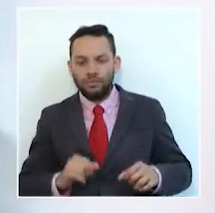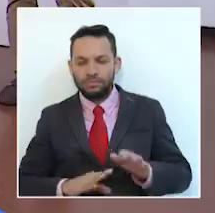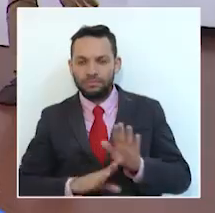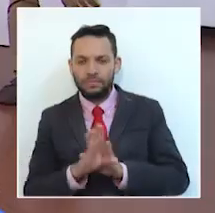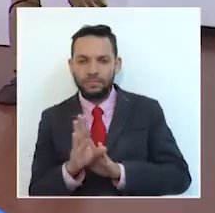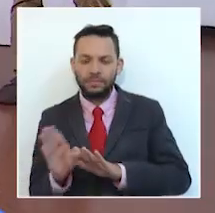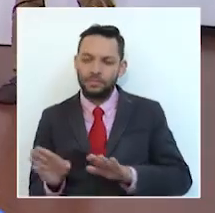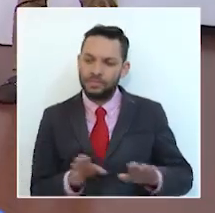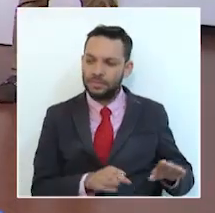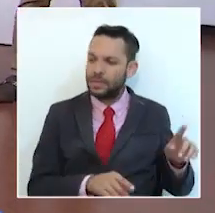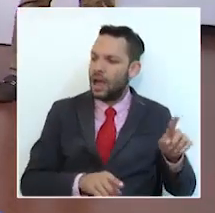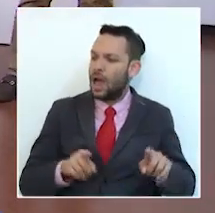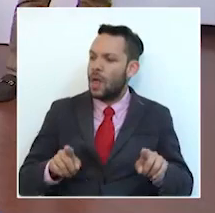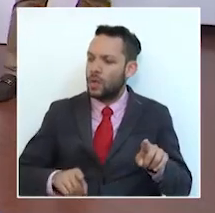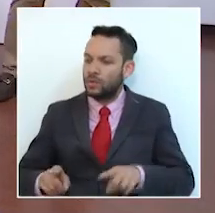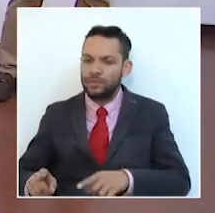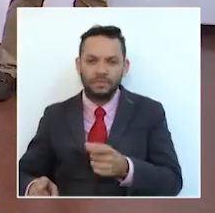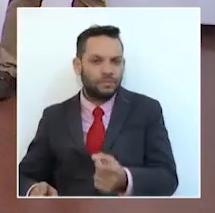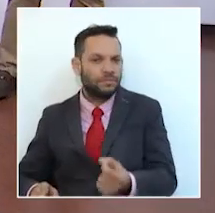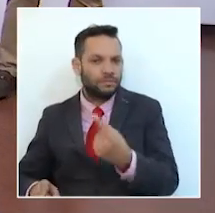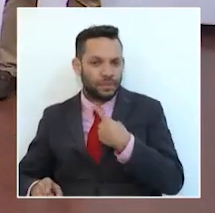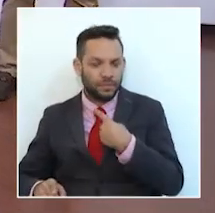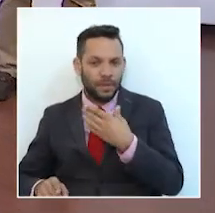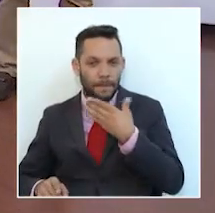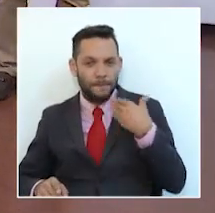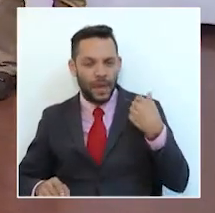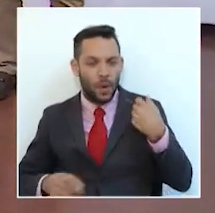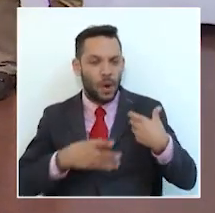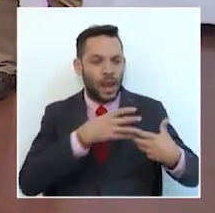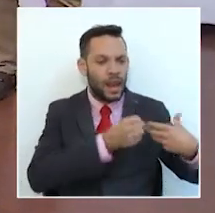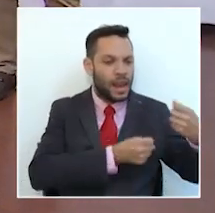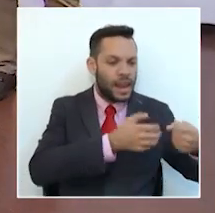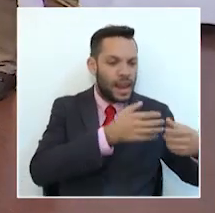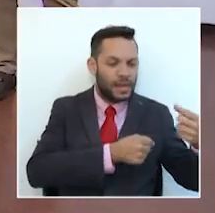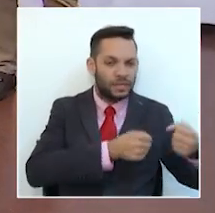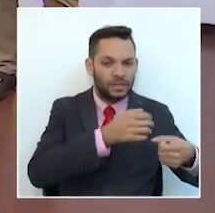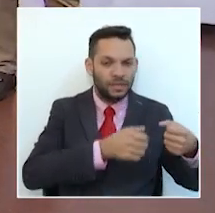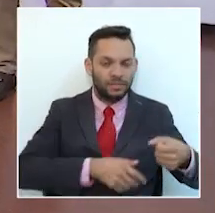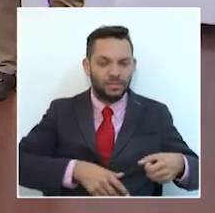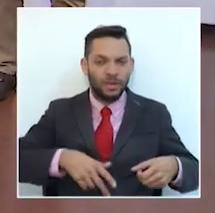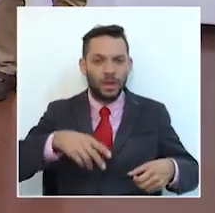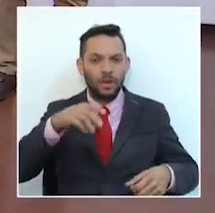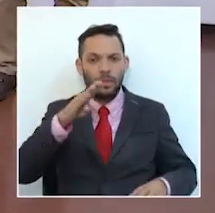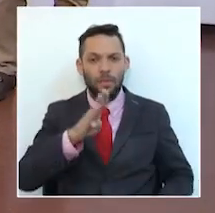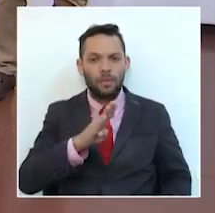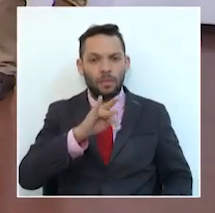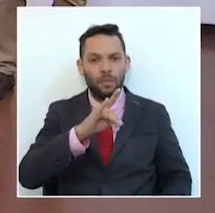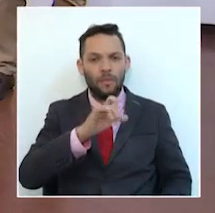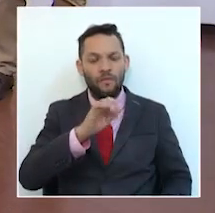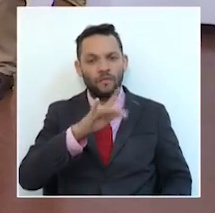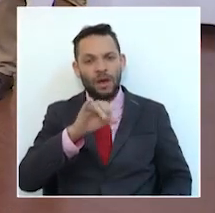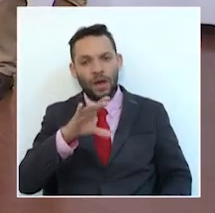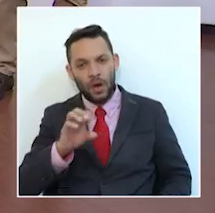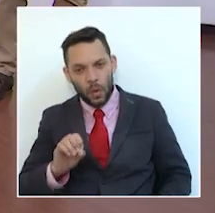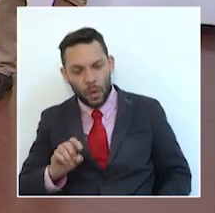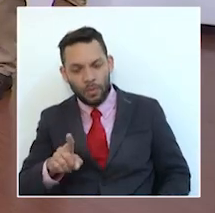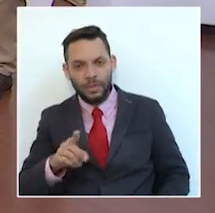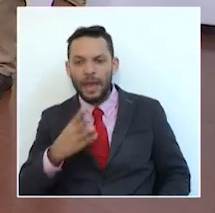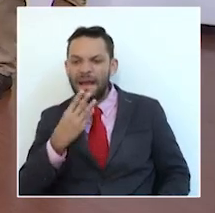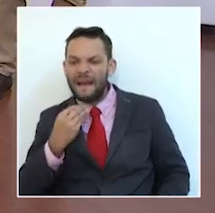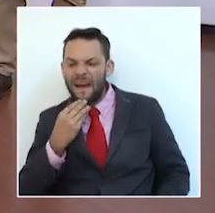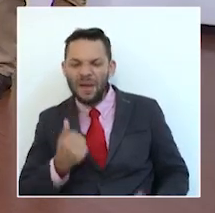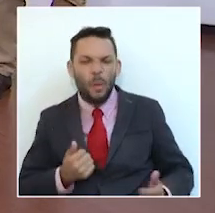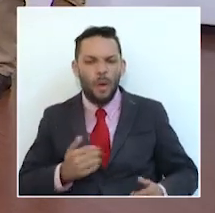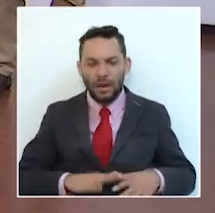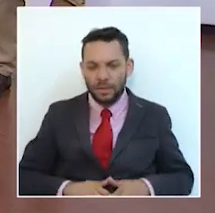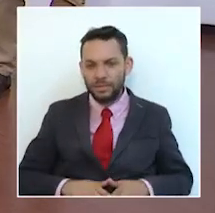preguntaba por qué podría ser más beneficiosa la leche de búfala y de carne que la de una vaca normal y la respuesta era después de estudios era es